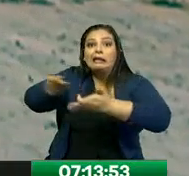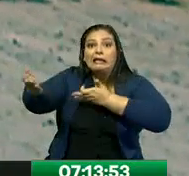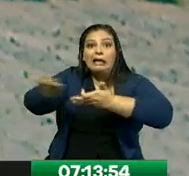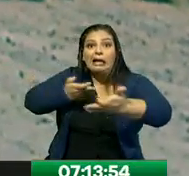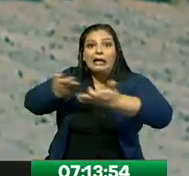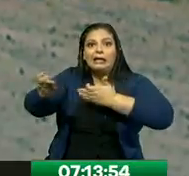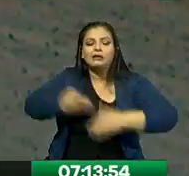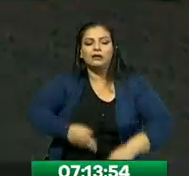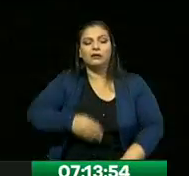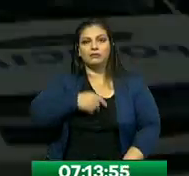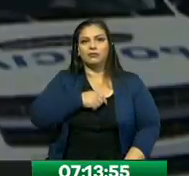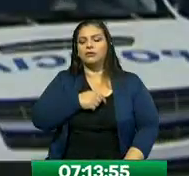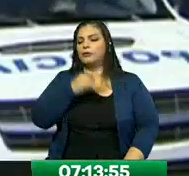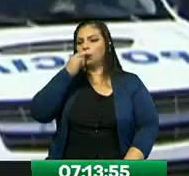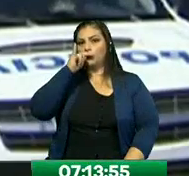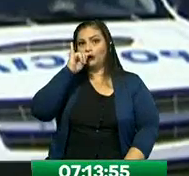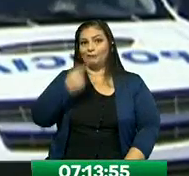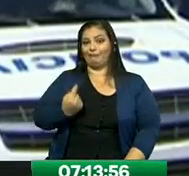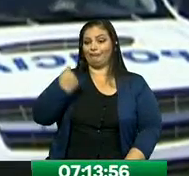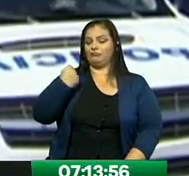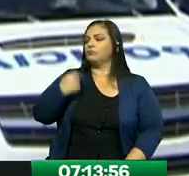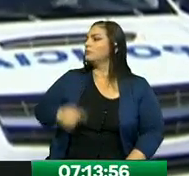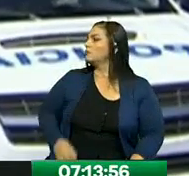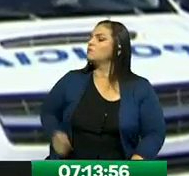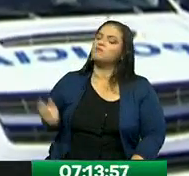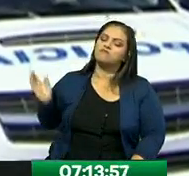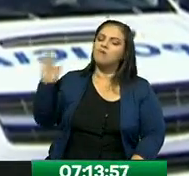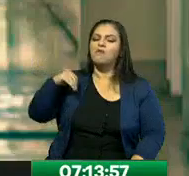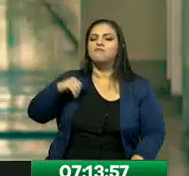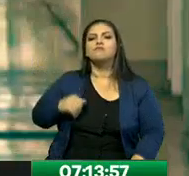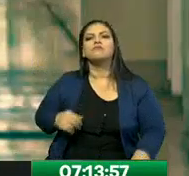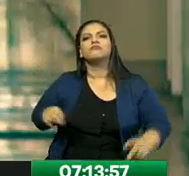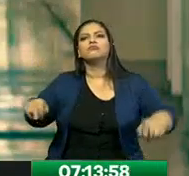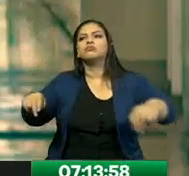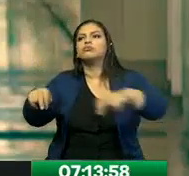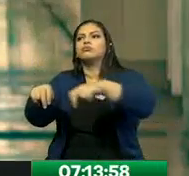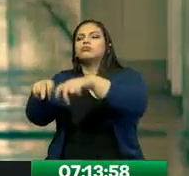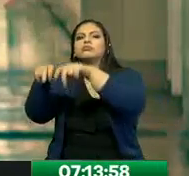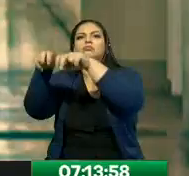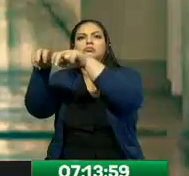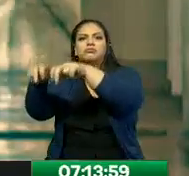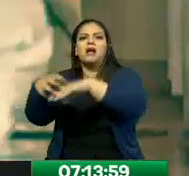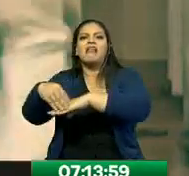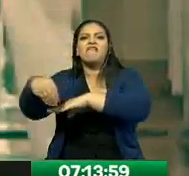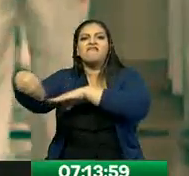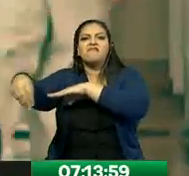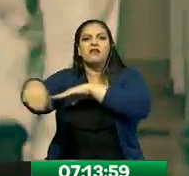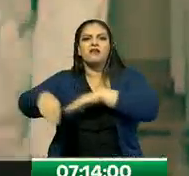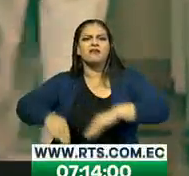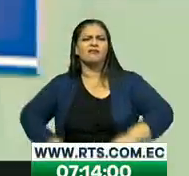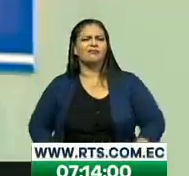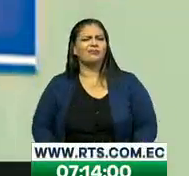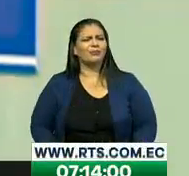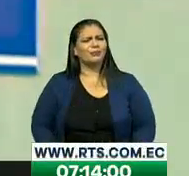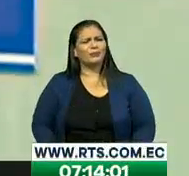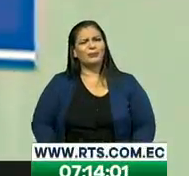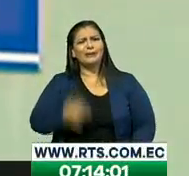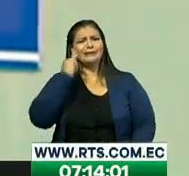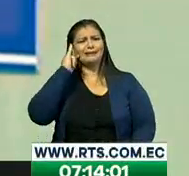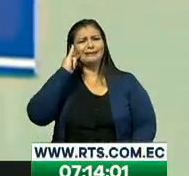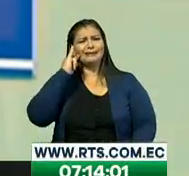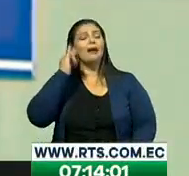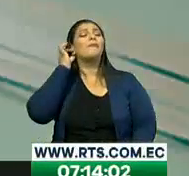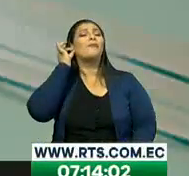había dicho había indicado que es una eres para mí pero no serás para nadie ella se encuentra internada en la unidad de quemados el hospital luis vernaza